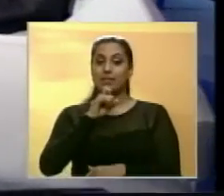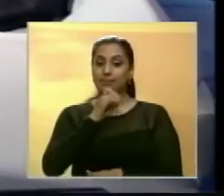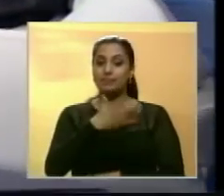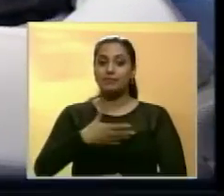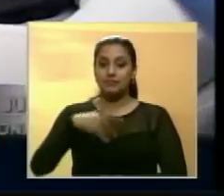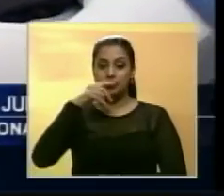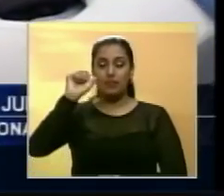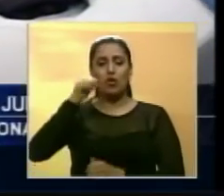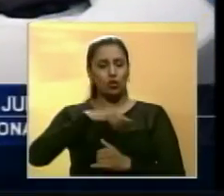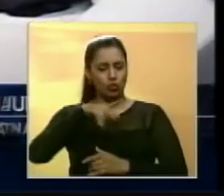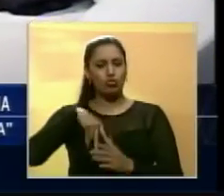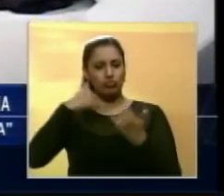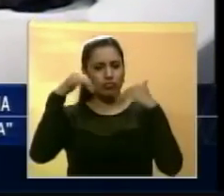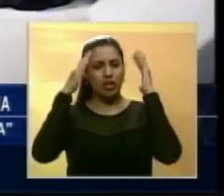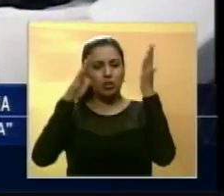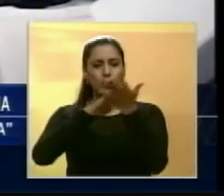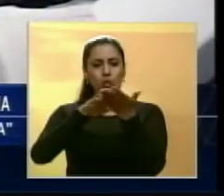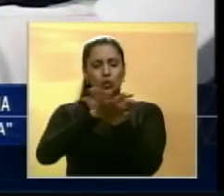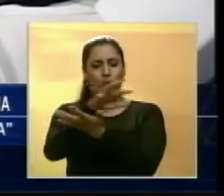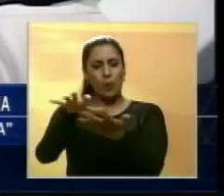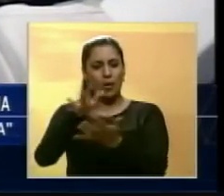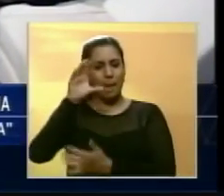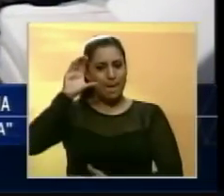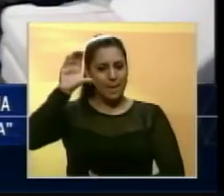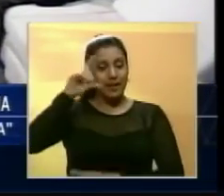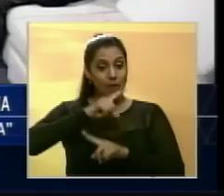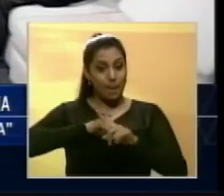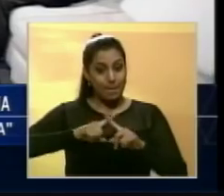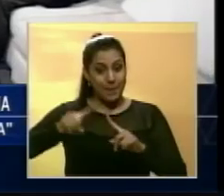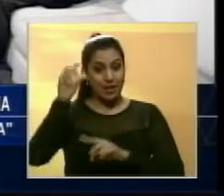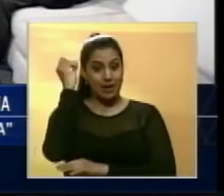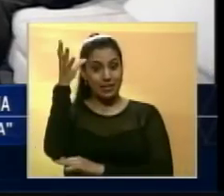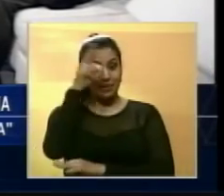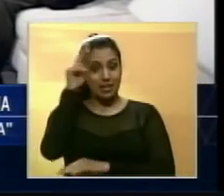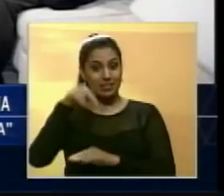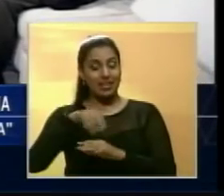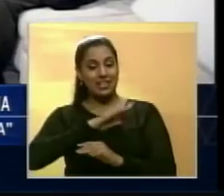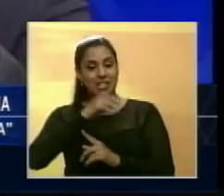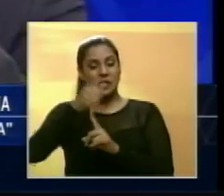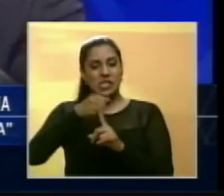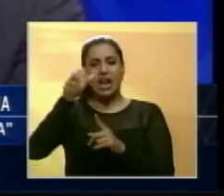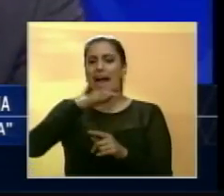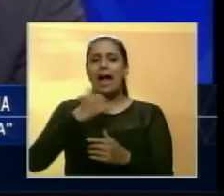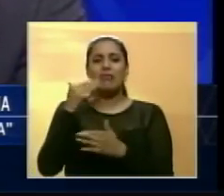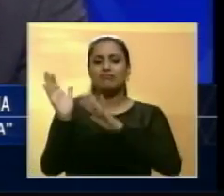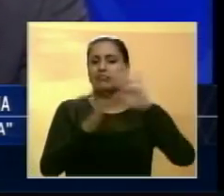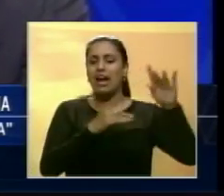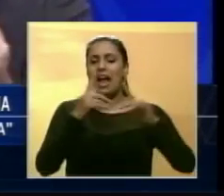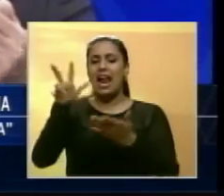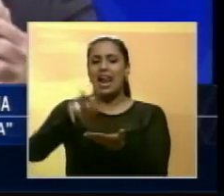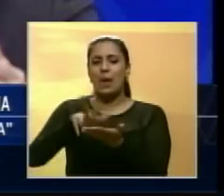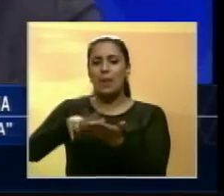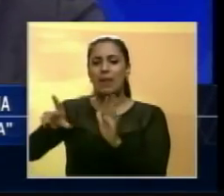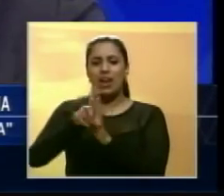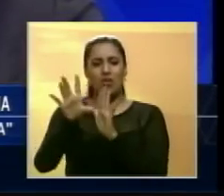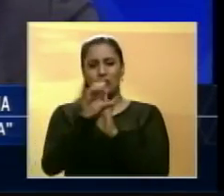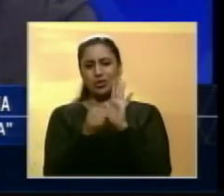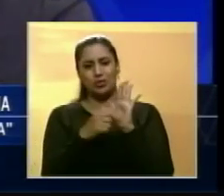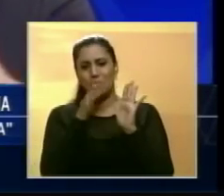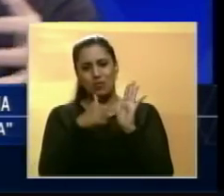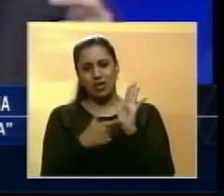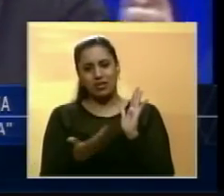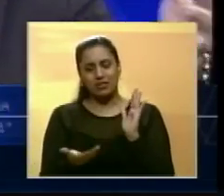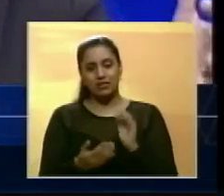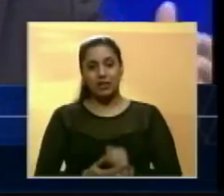se han centrado en enfrentar la crisis que atraviesa el país, pero desde el Parlamento se empeñan en aprobar leyes que a su juicio son inconstitucionales. Creo que si